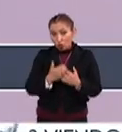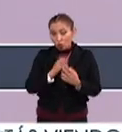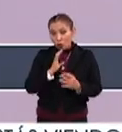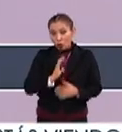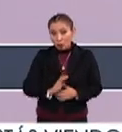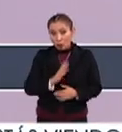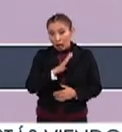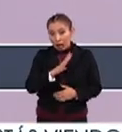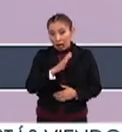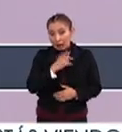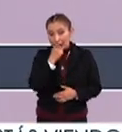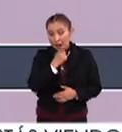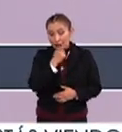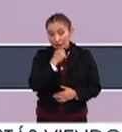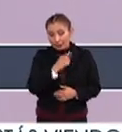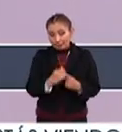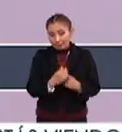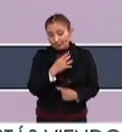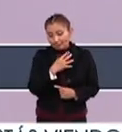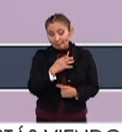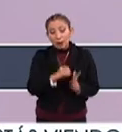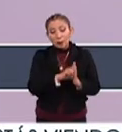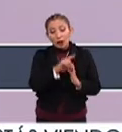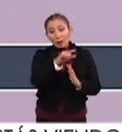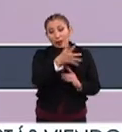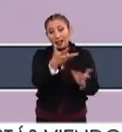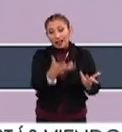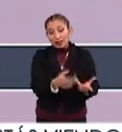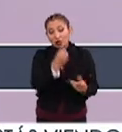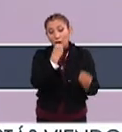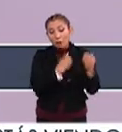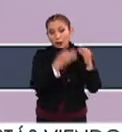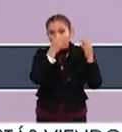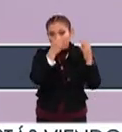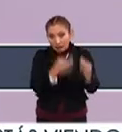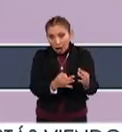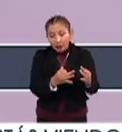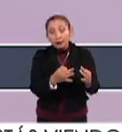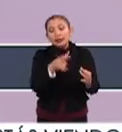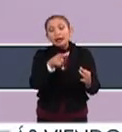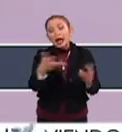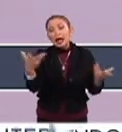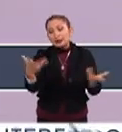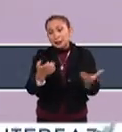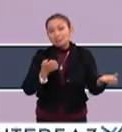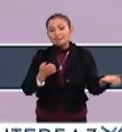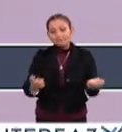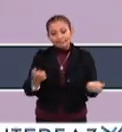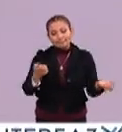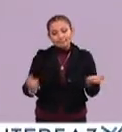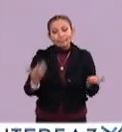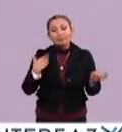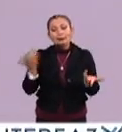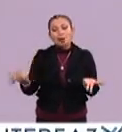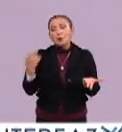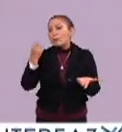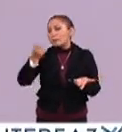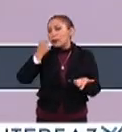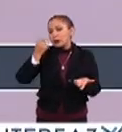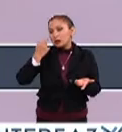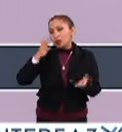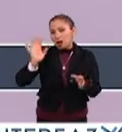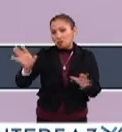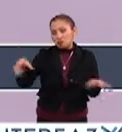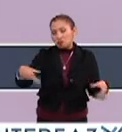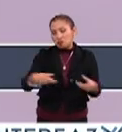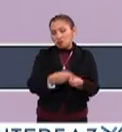implica la diabetes, ¿no? Entonces, el hecho de llevar a cabo una alimentación adecuada, realización del ejercicio, la toma de